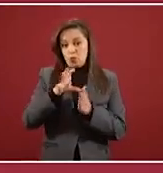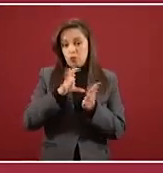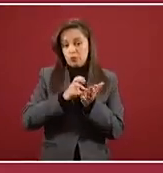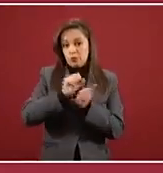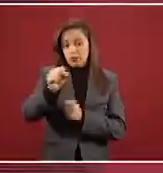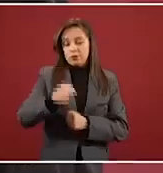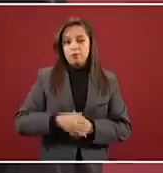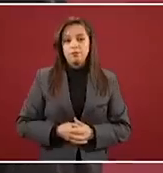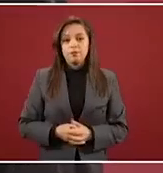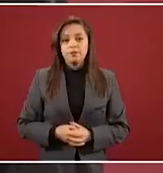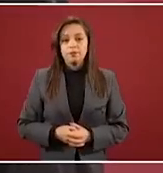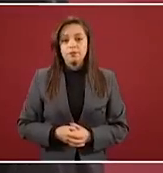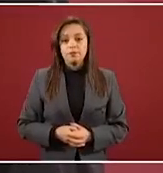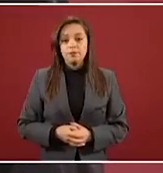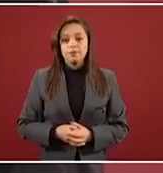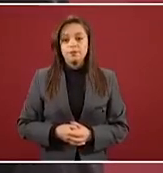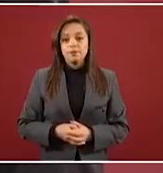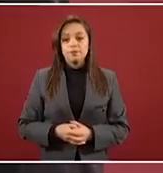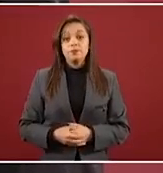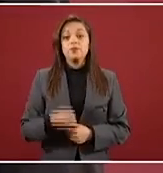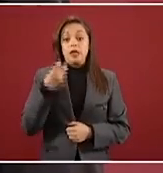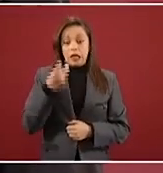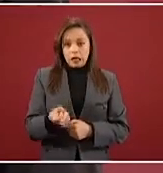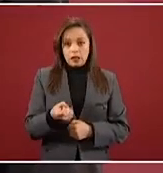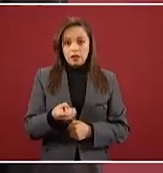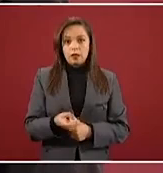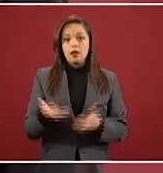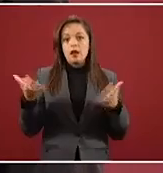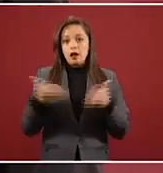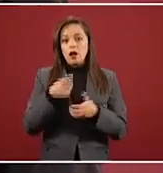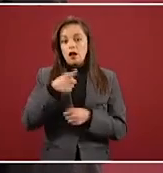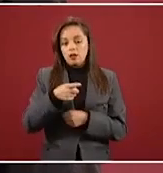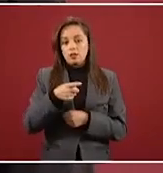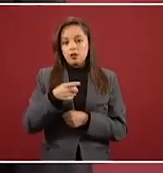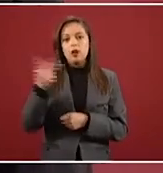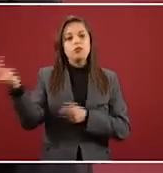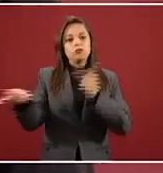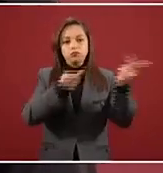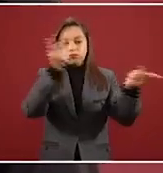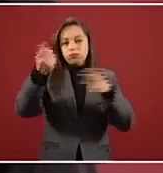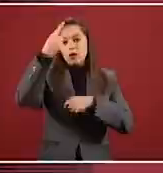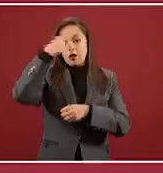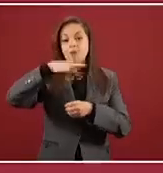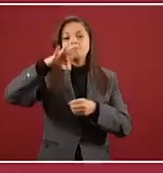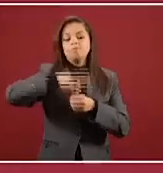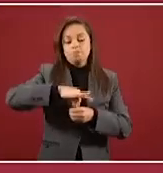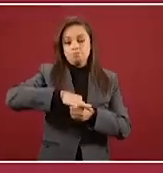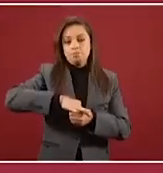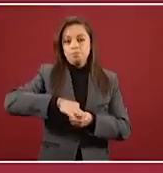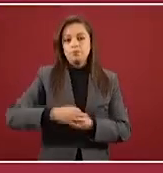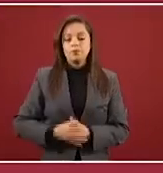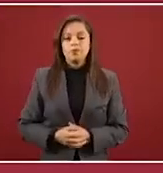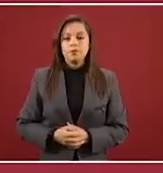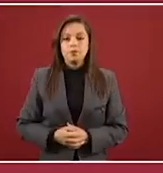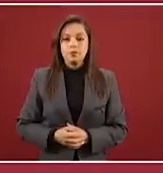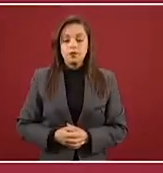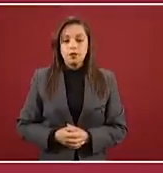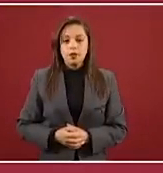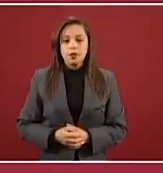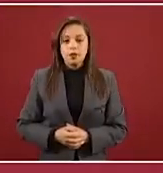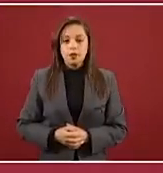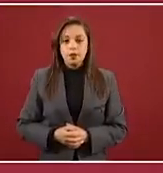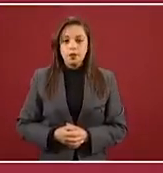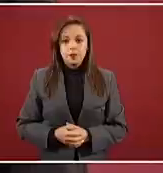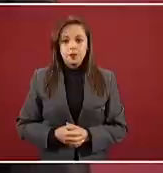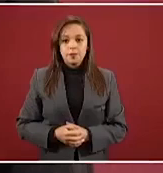y se lleva a cabo una consulta. Es más, yo he expresado que